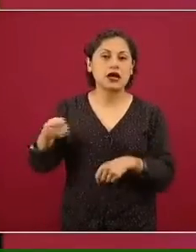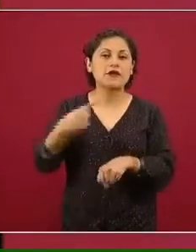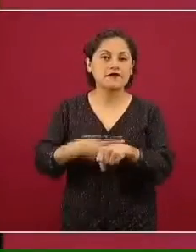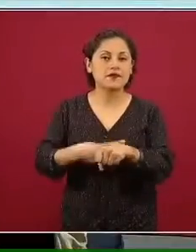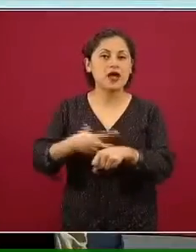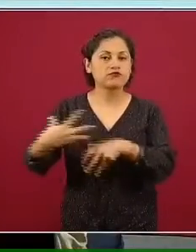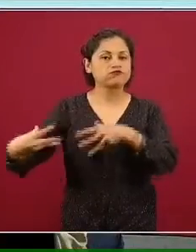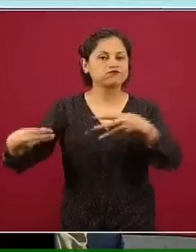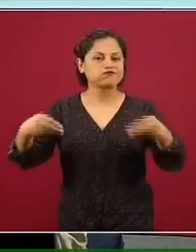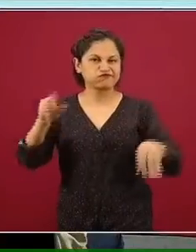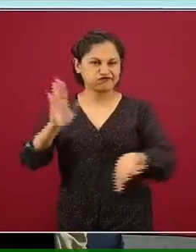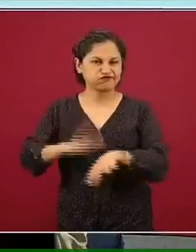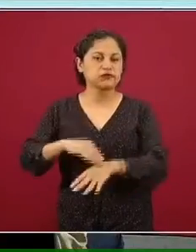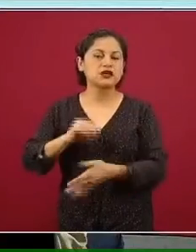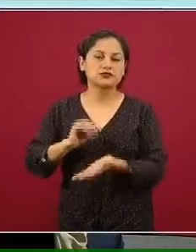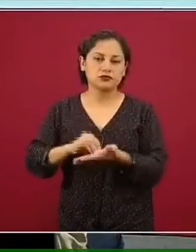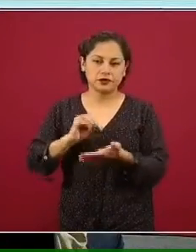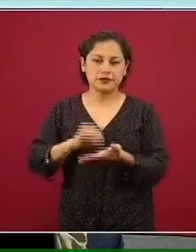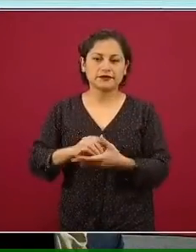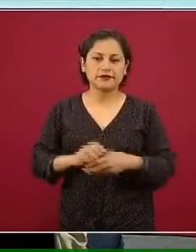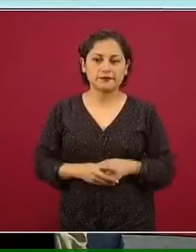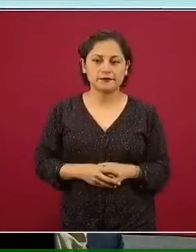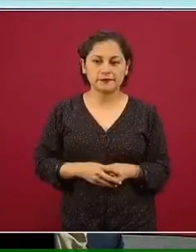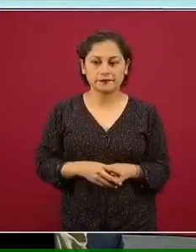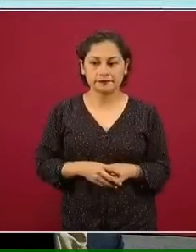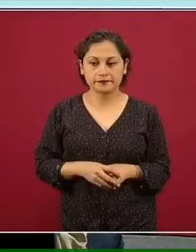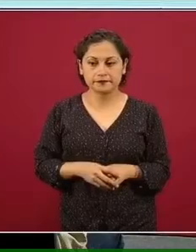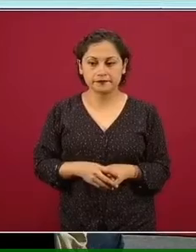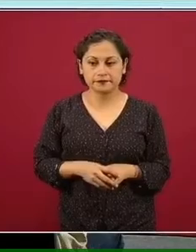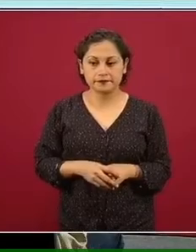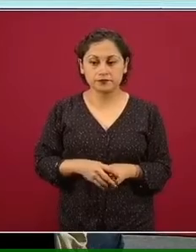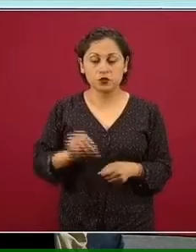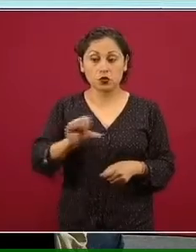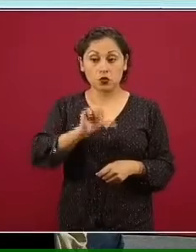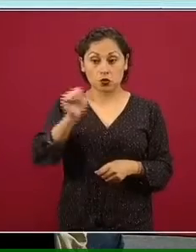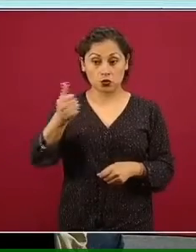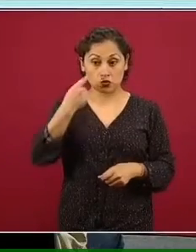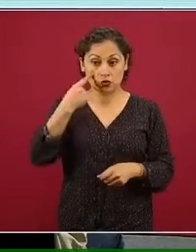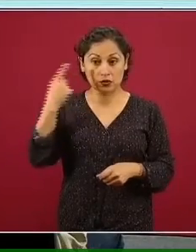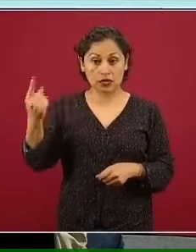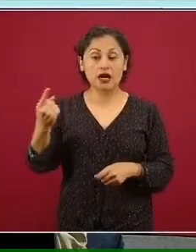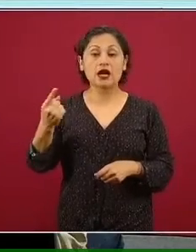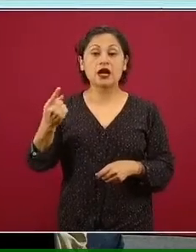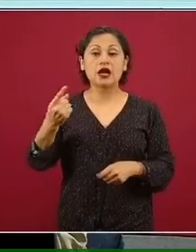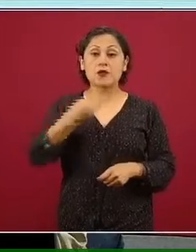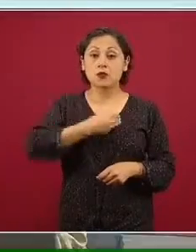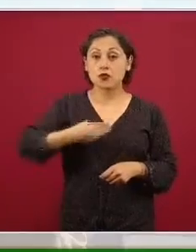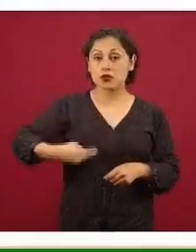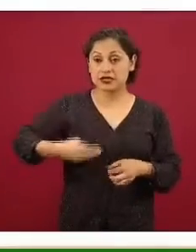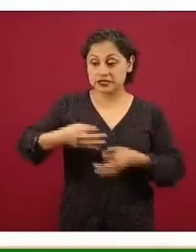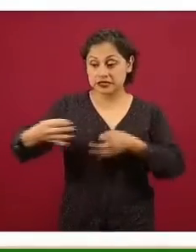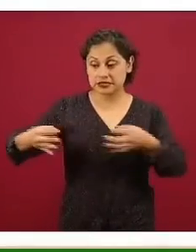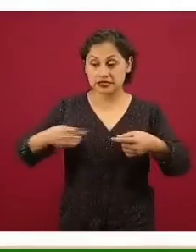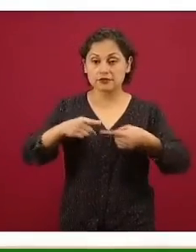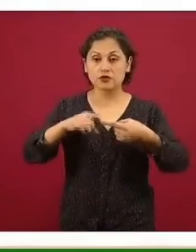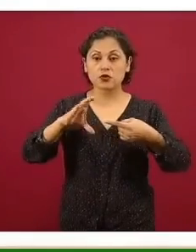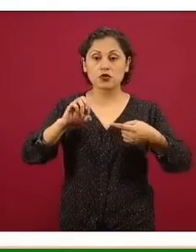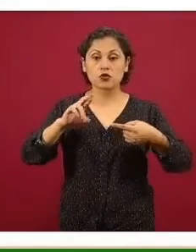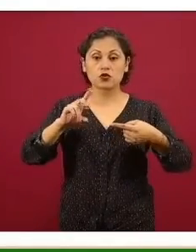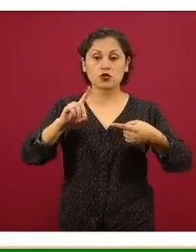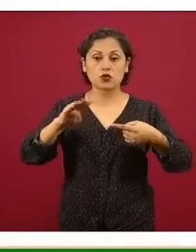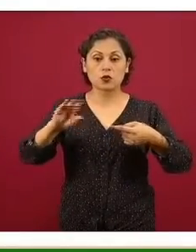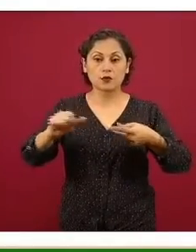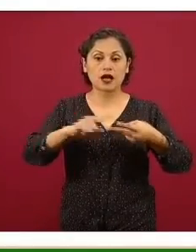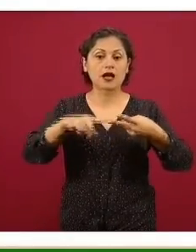transmisión de la enfermedad. Veamos la siguiente diapositiva. Los municipios seleccionados, Córdoba y Veracruz, son los que